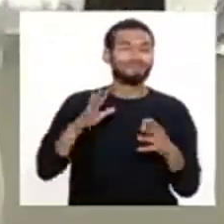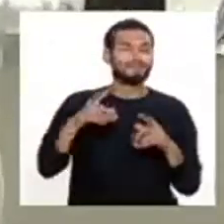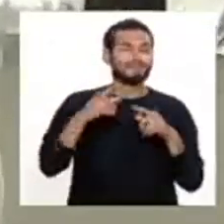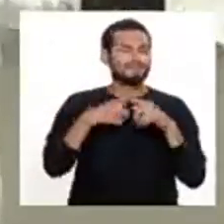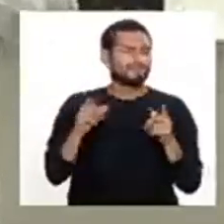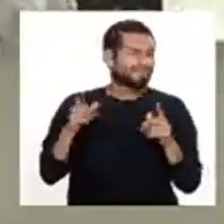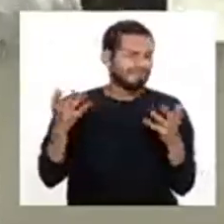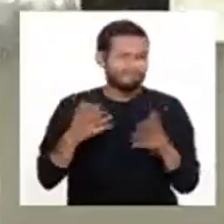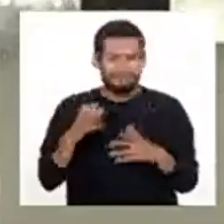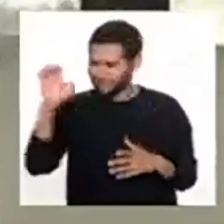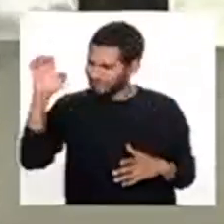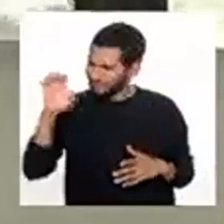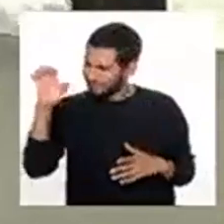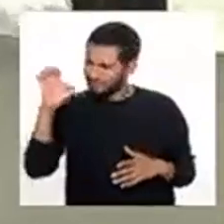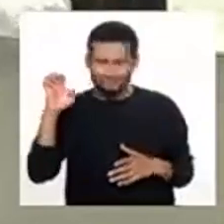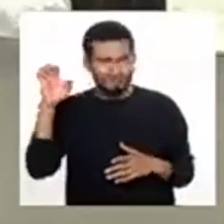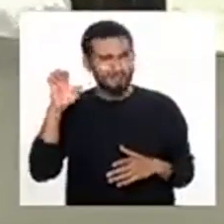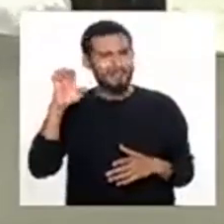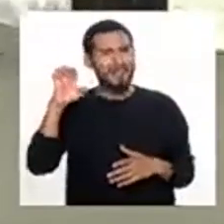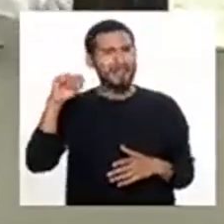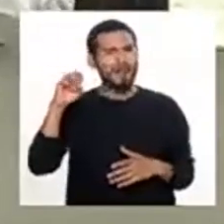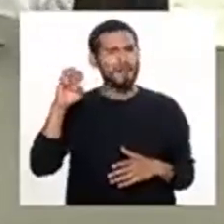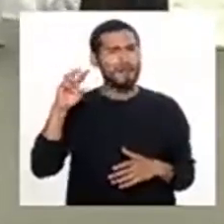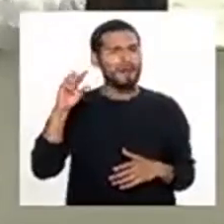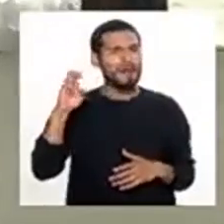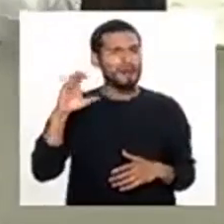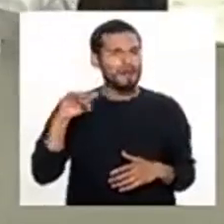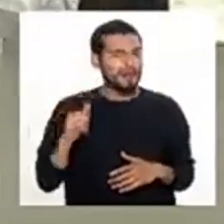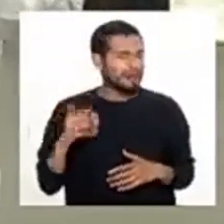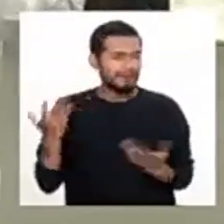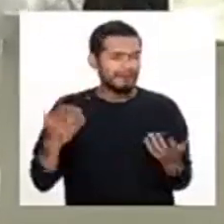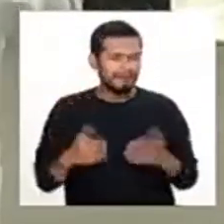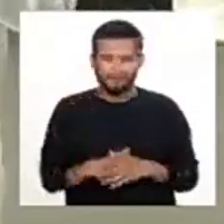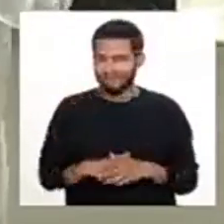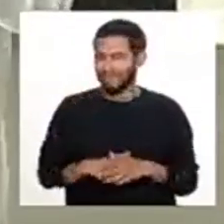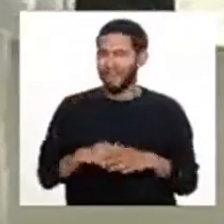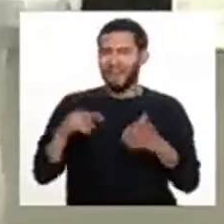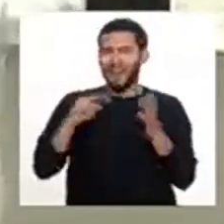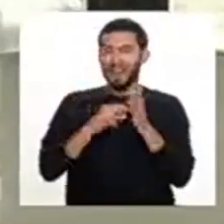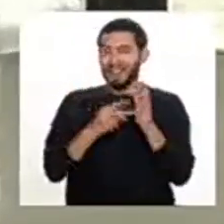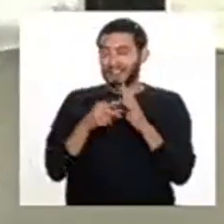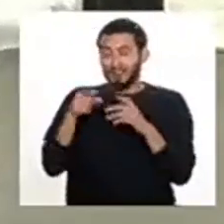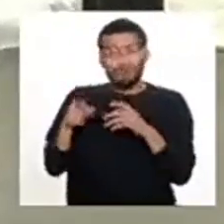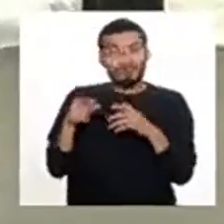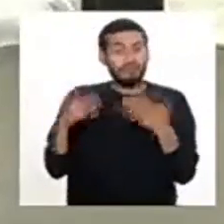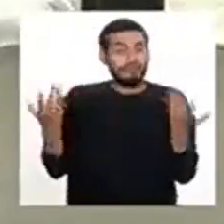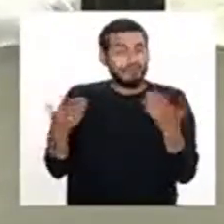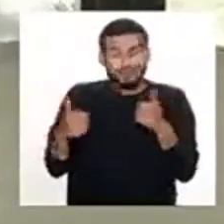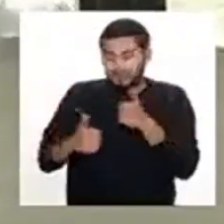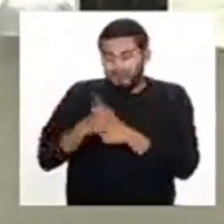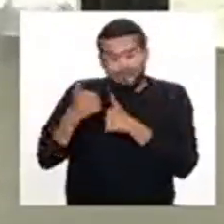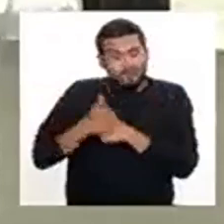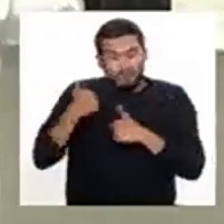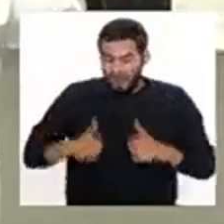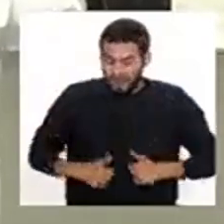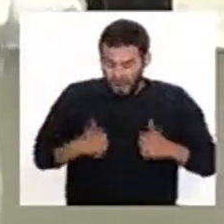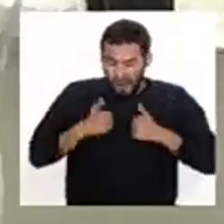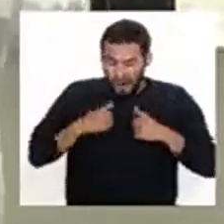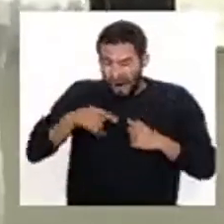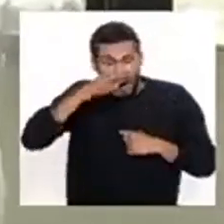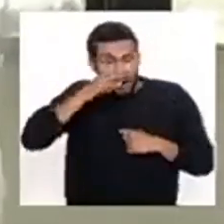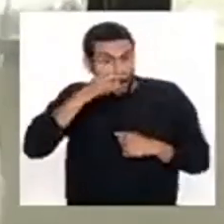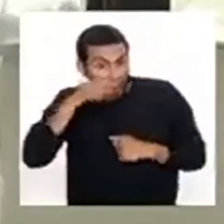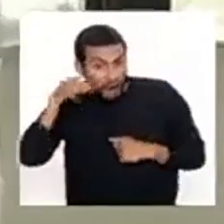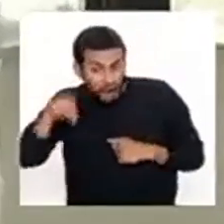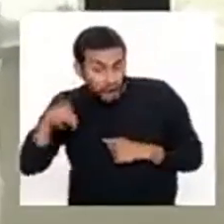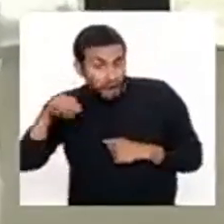es una emergencia, se refiere principalmente a que el riesgo de vida del niño, en este